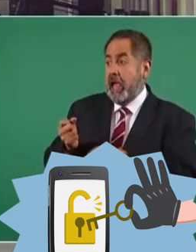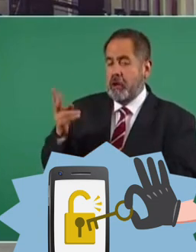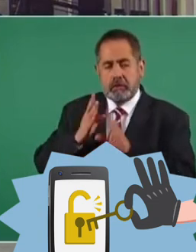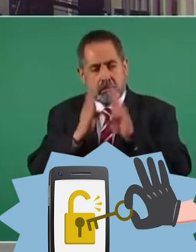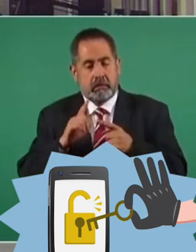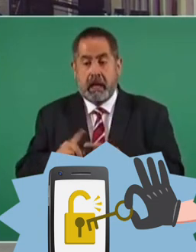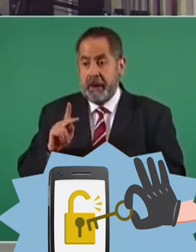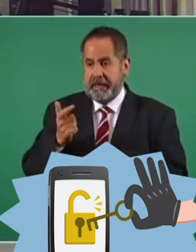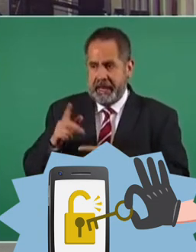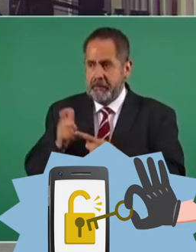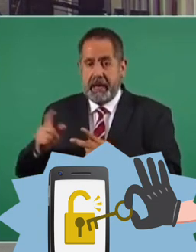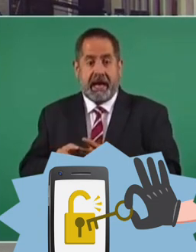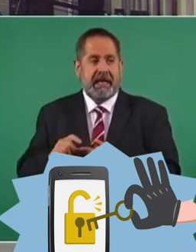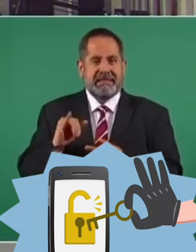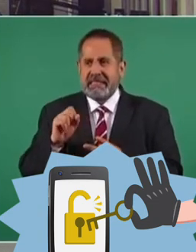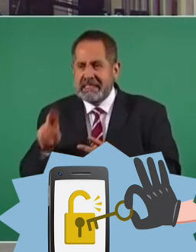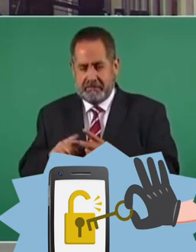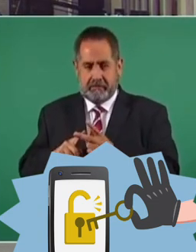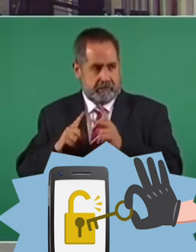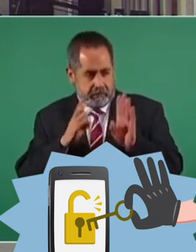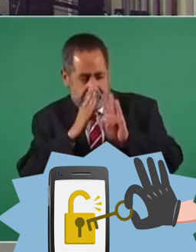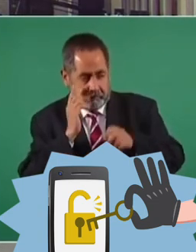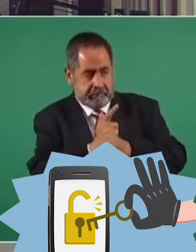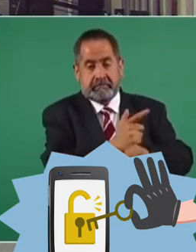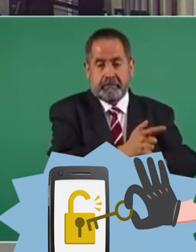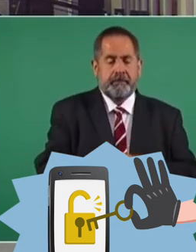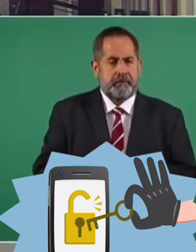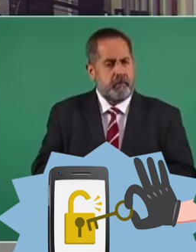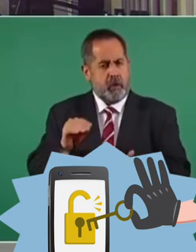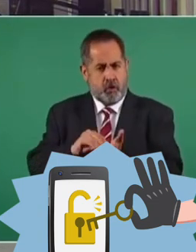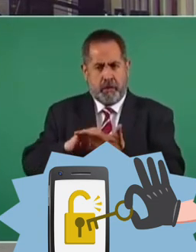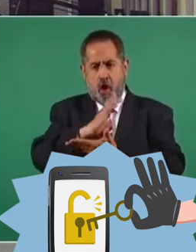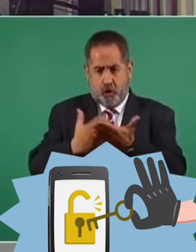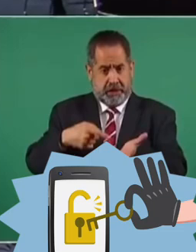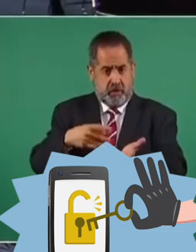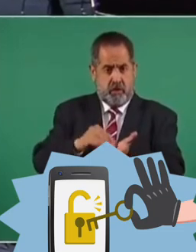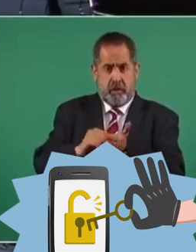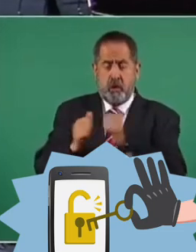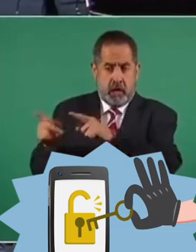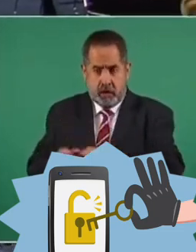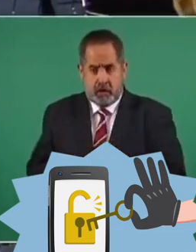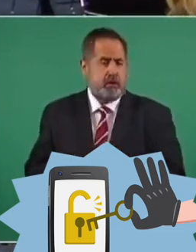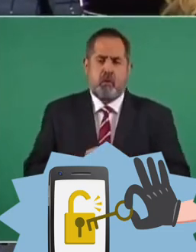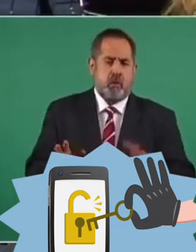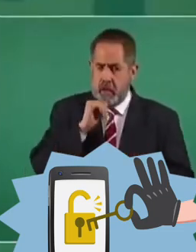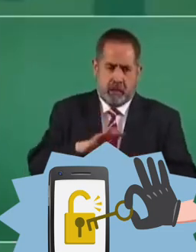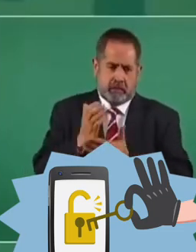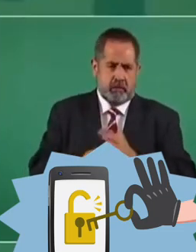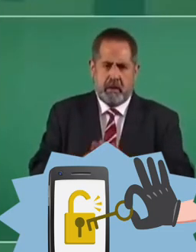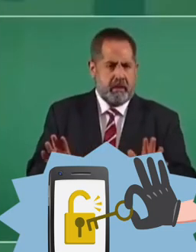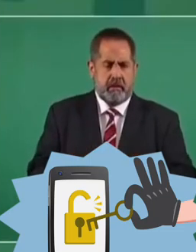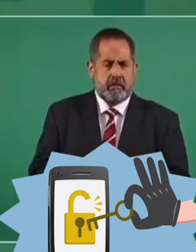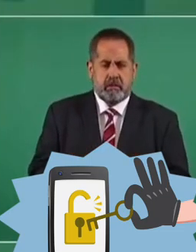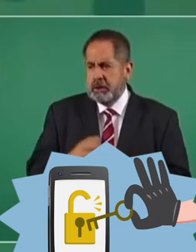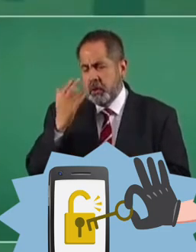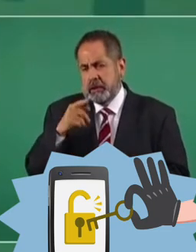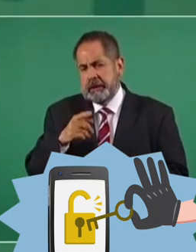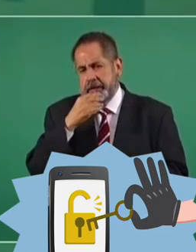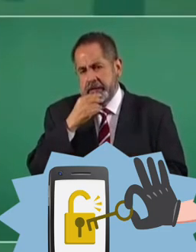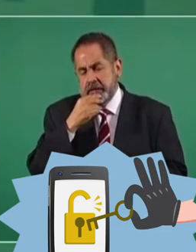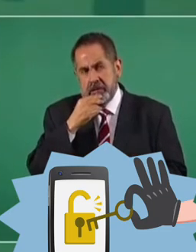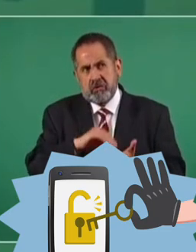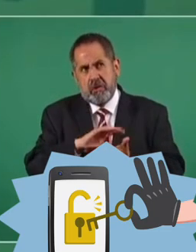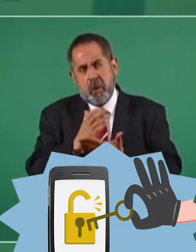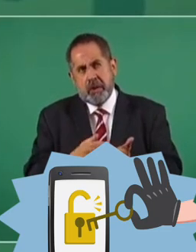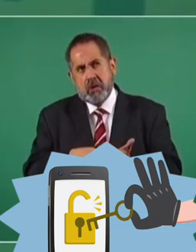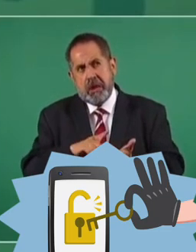ese entonces la PGR, también se den al CISEN, pero preguntarle si la revisión que ustedes han hecho, ¿sí continúa este contrato con NSO Group? No. Que son precisamente... No, no sé si pueda